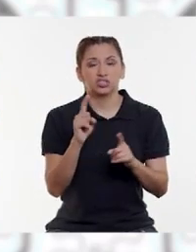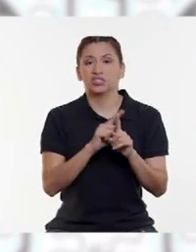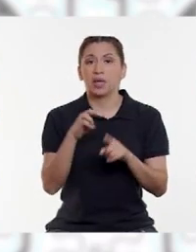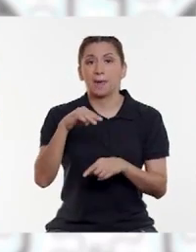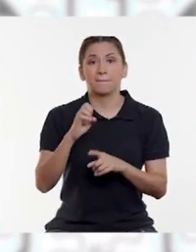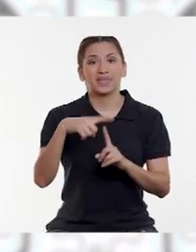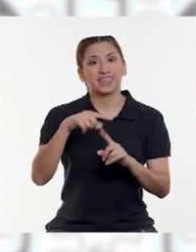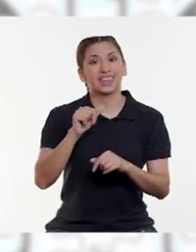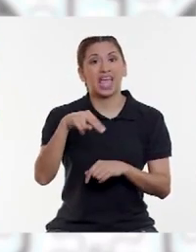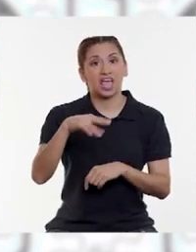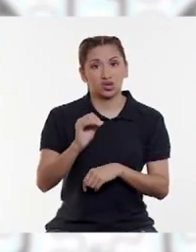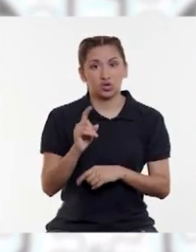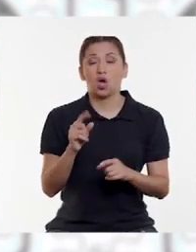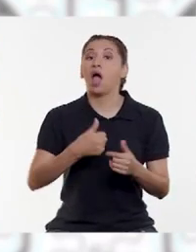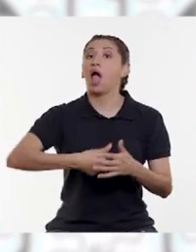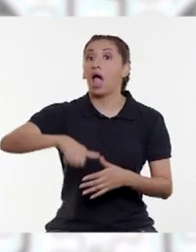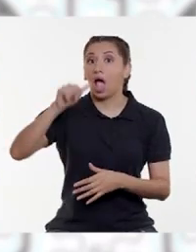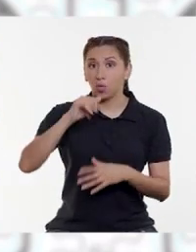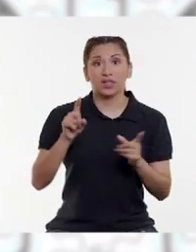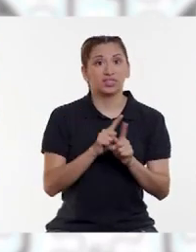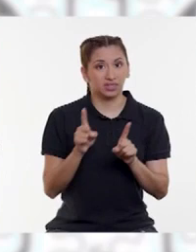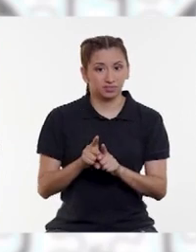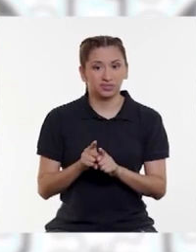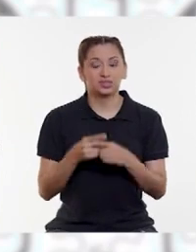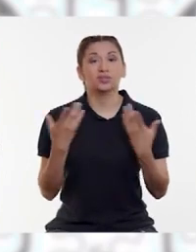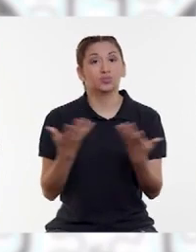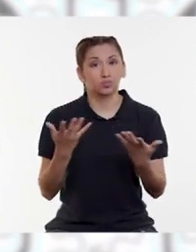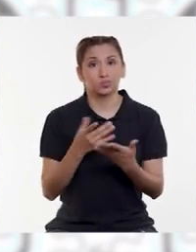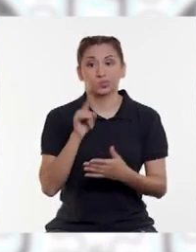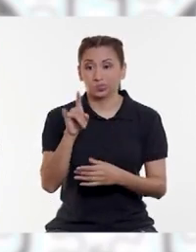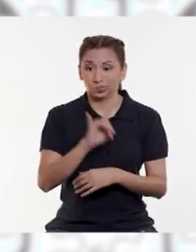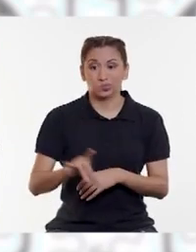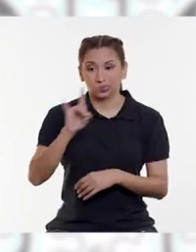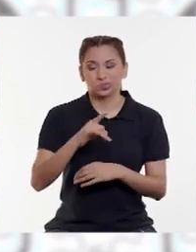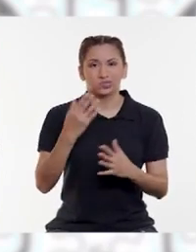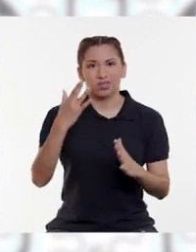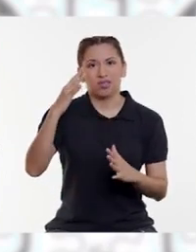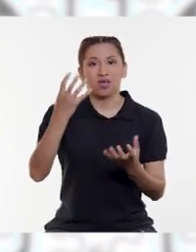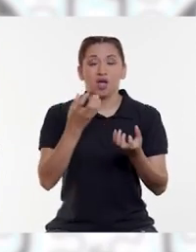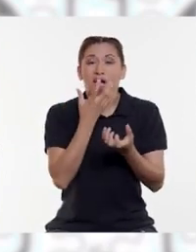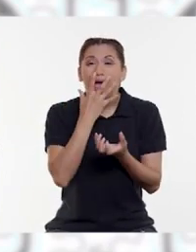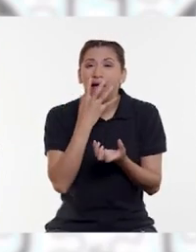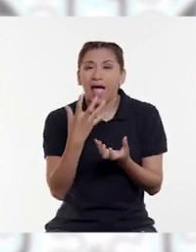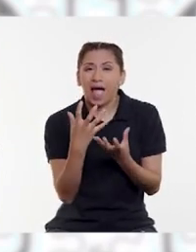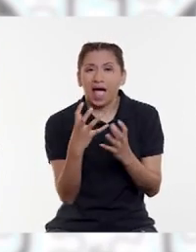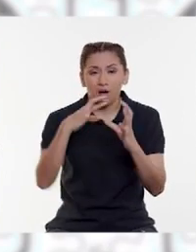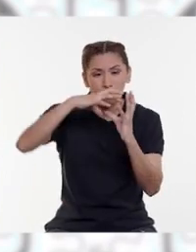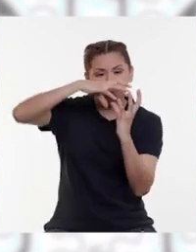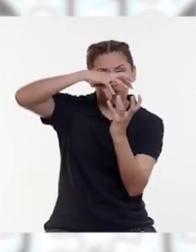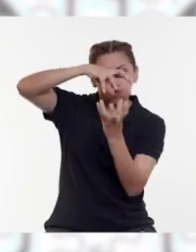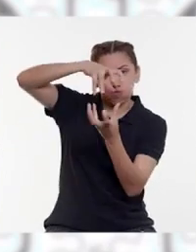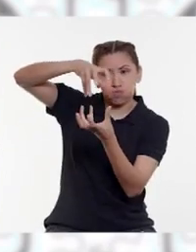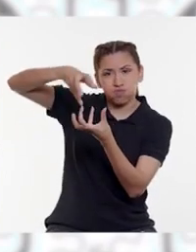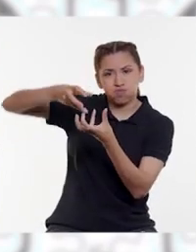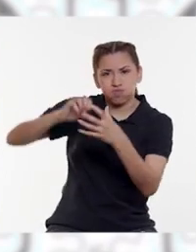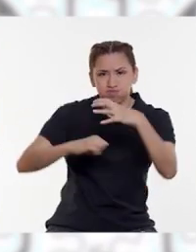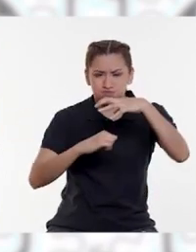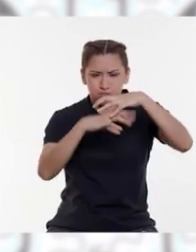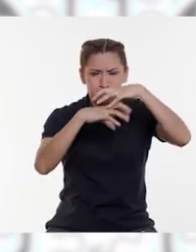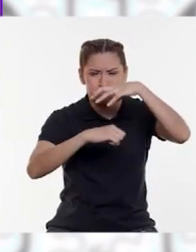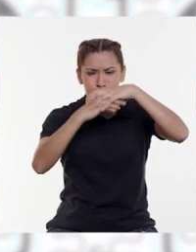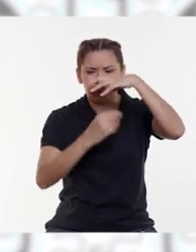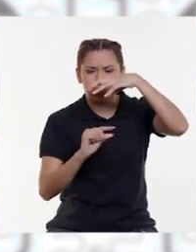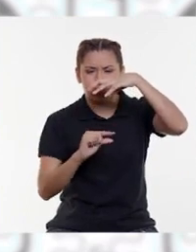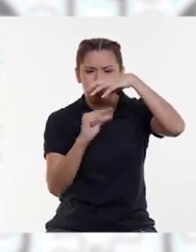el metano, y también agua. Por eso mismo, su uso contribuye al desequilibrio del calentamiento global y al cambio